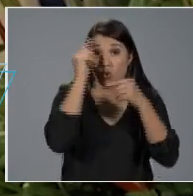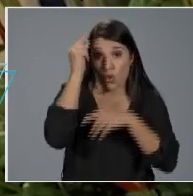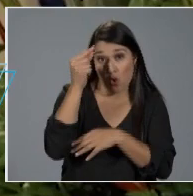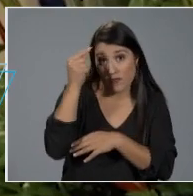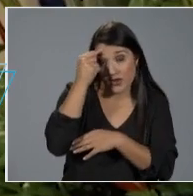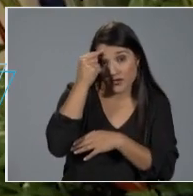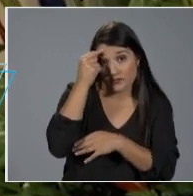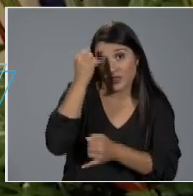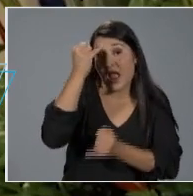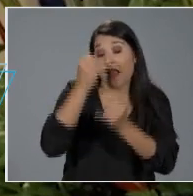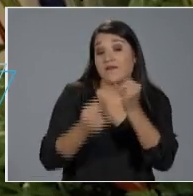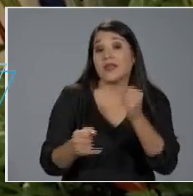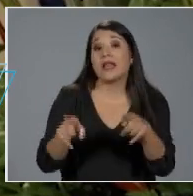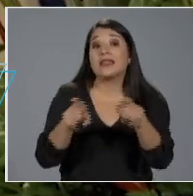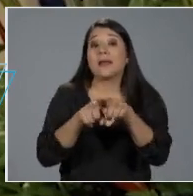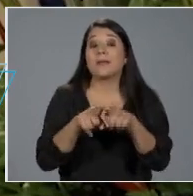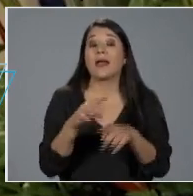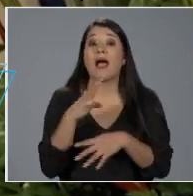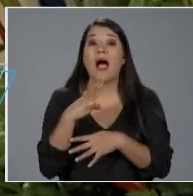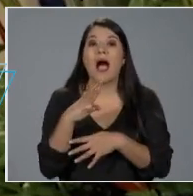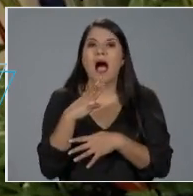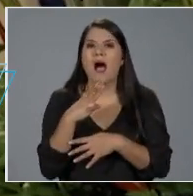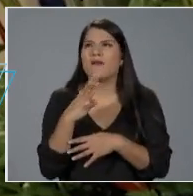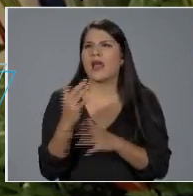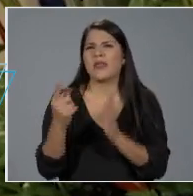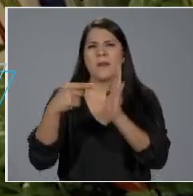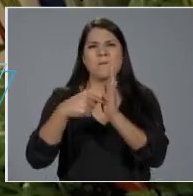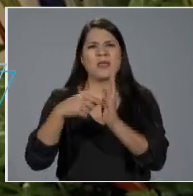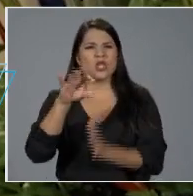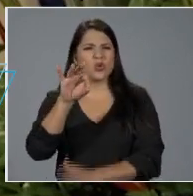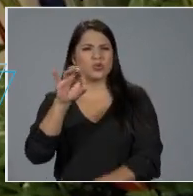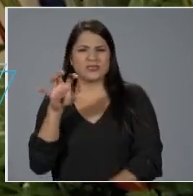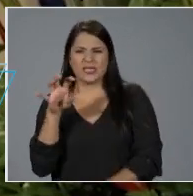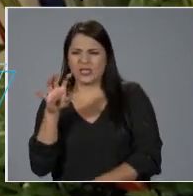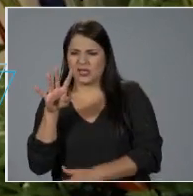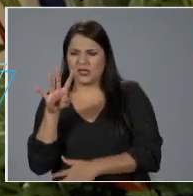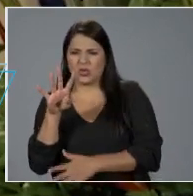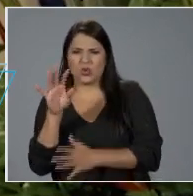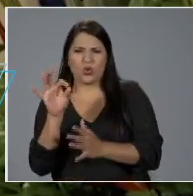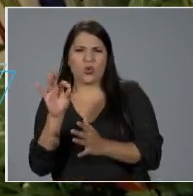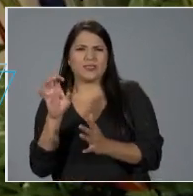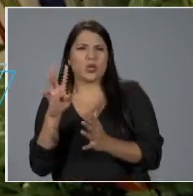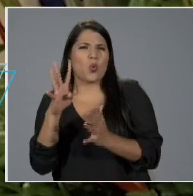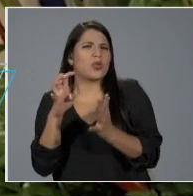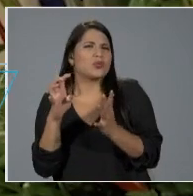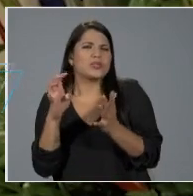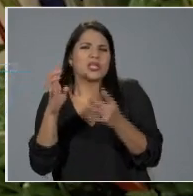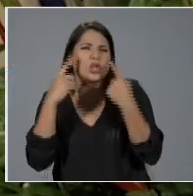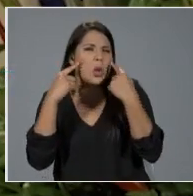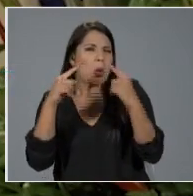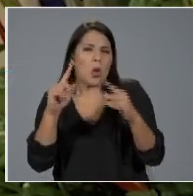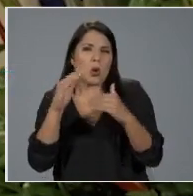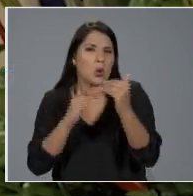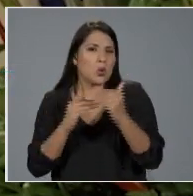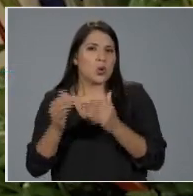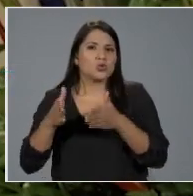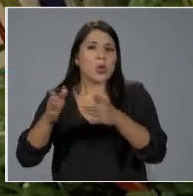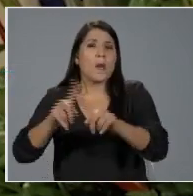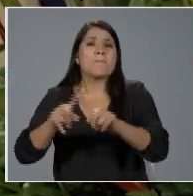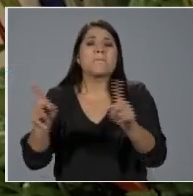Al final él habla efectivamente de 1.400 y tantas obras de construcción, pero la mayoría